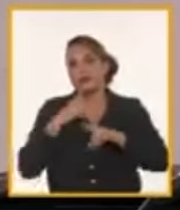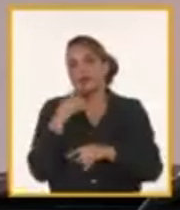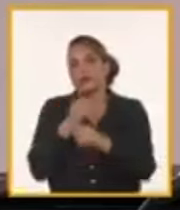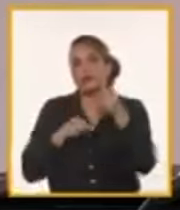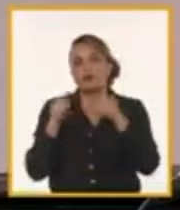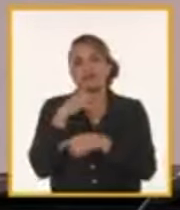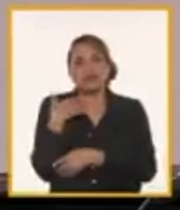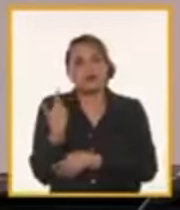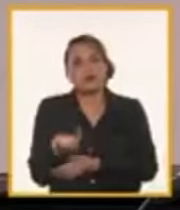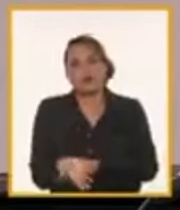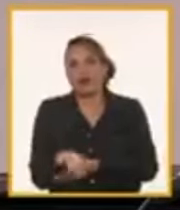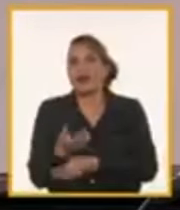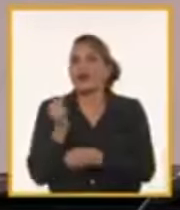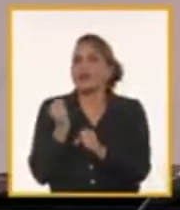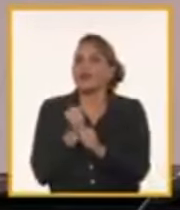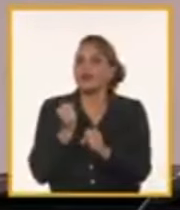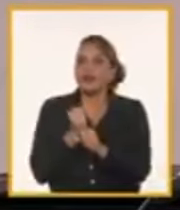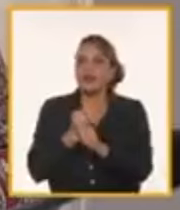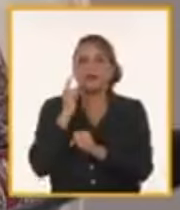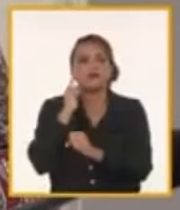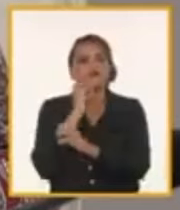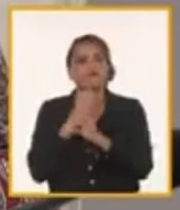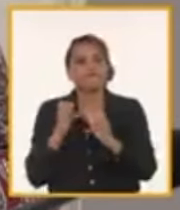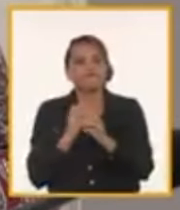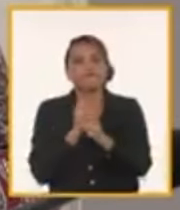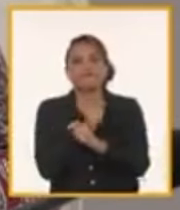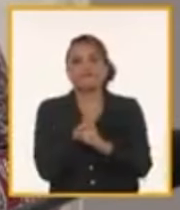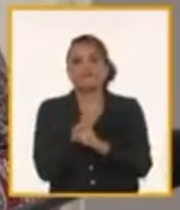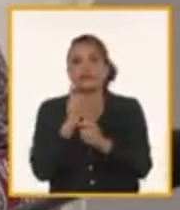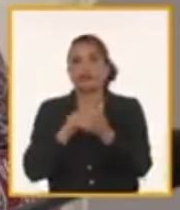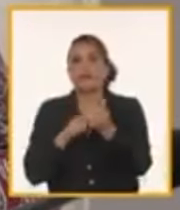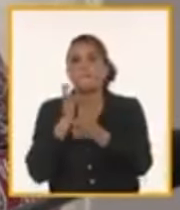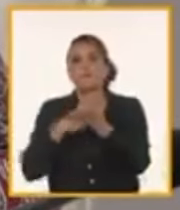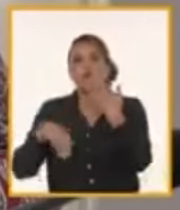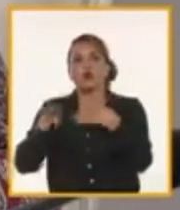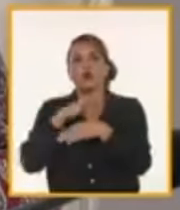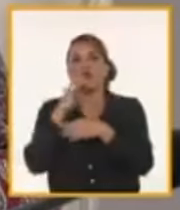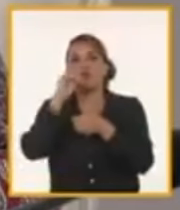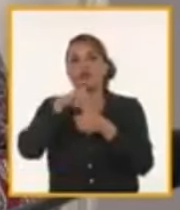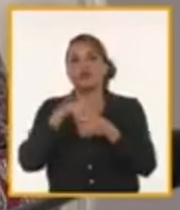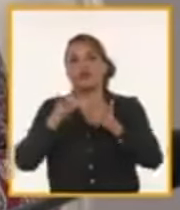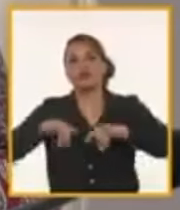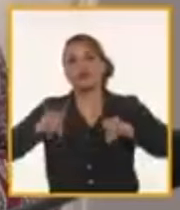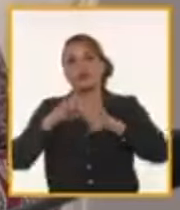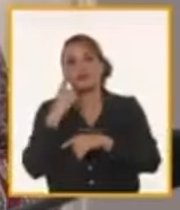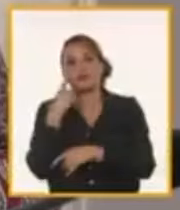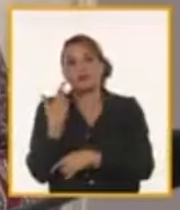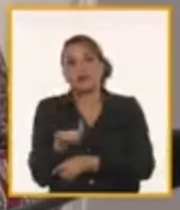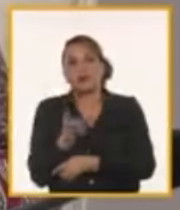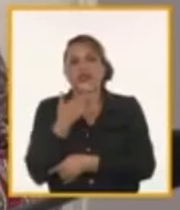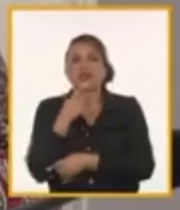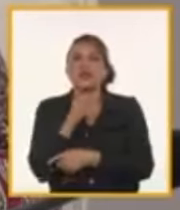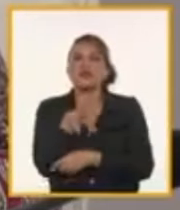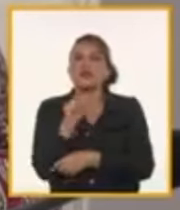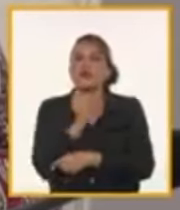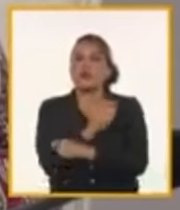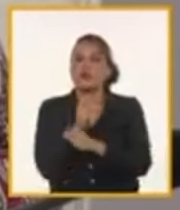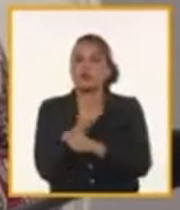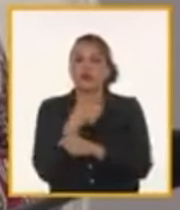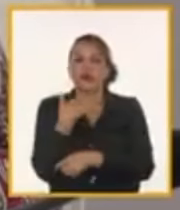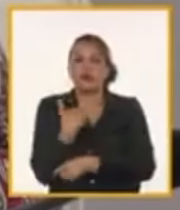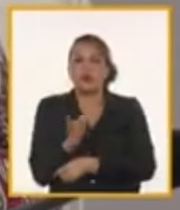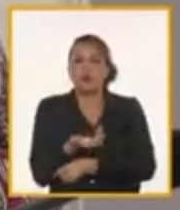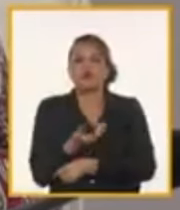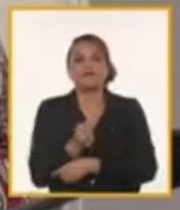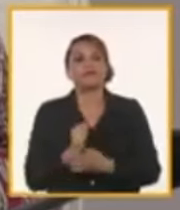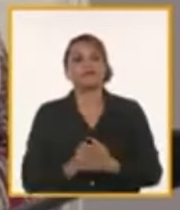ondina el trabajo de ciencia de formación de posgrado en nuestras universidades Cómo se mira a este nuevo curso escolar bueno Muchas gracias